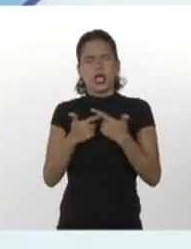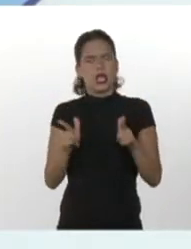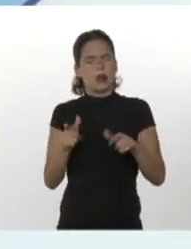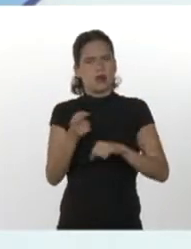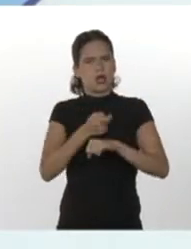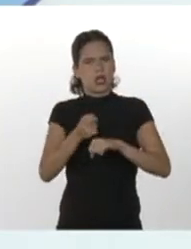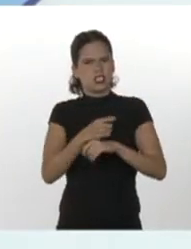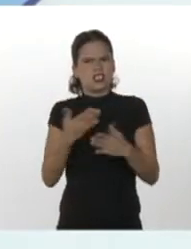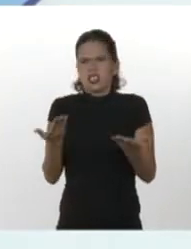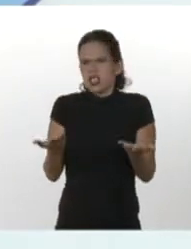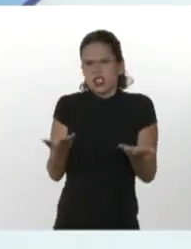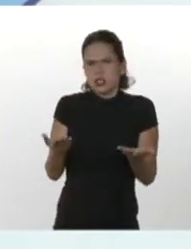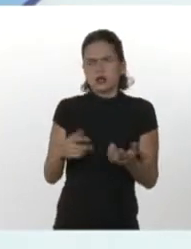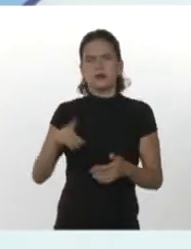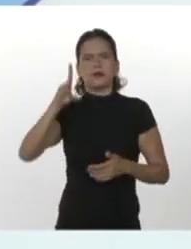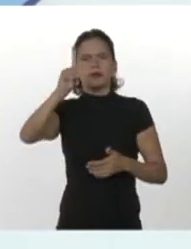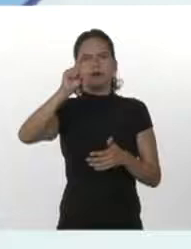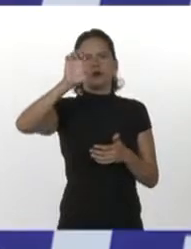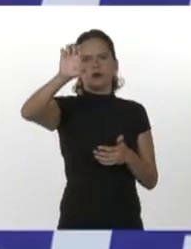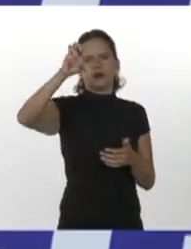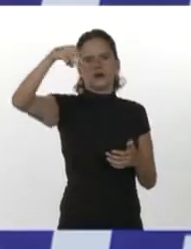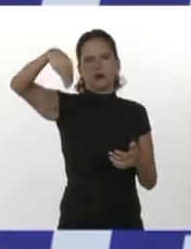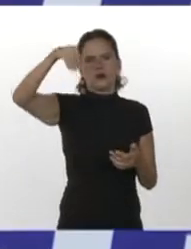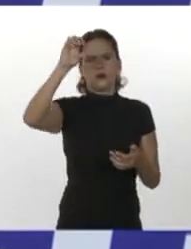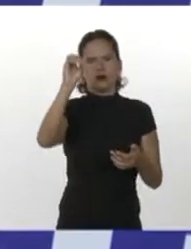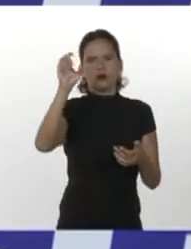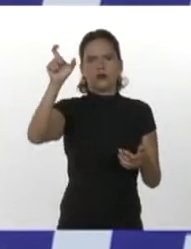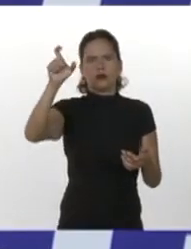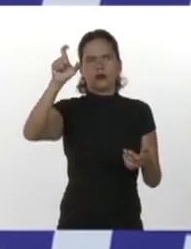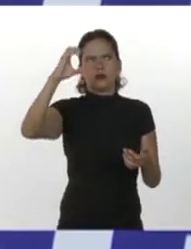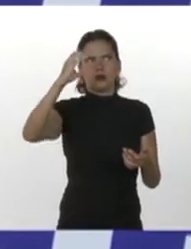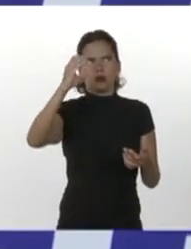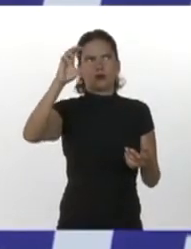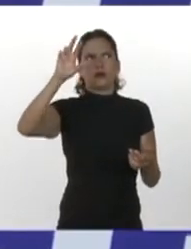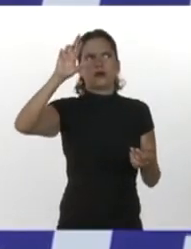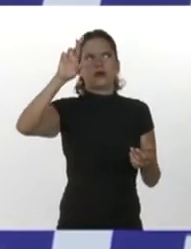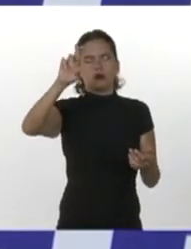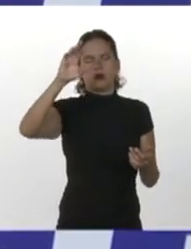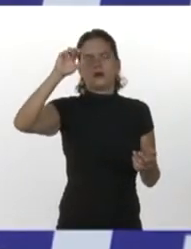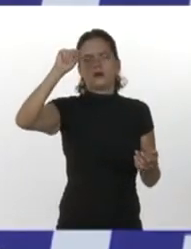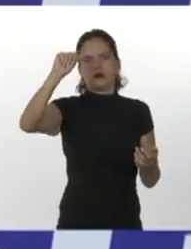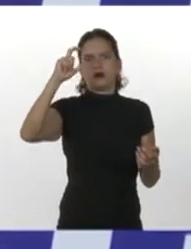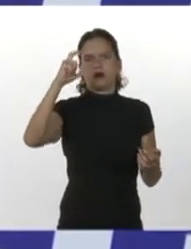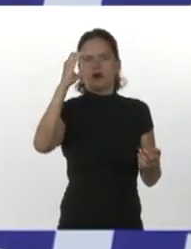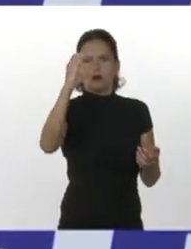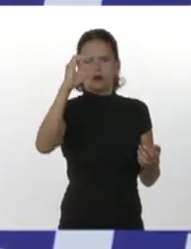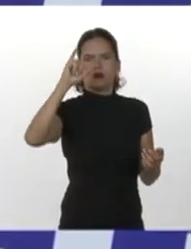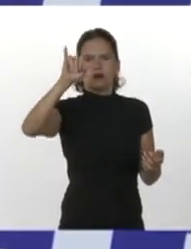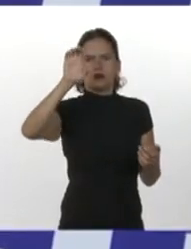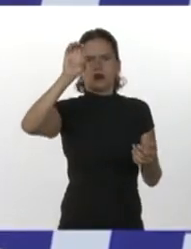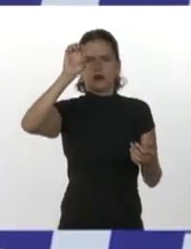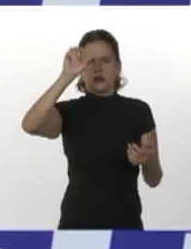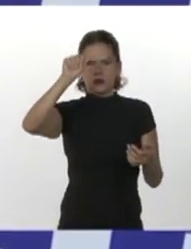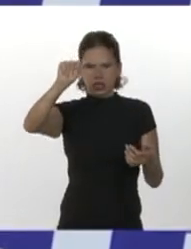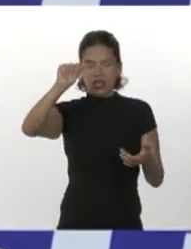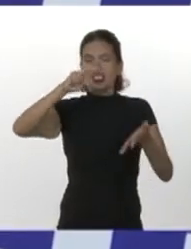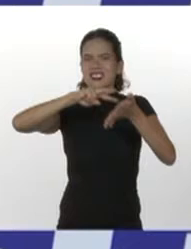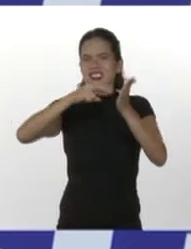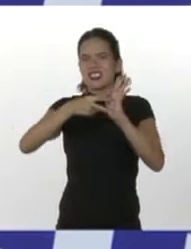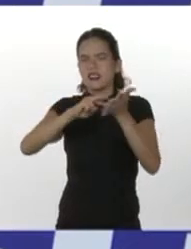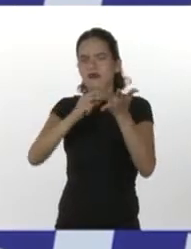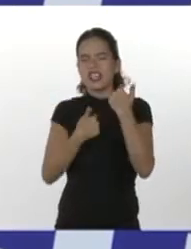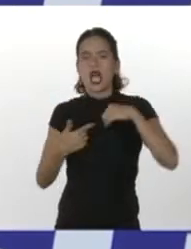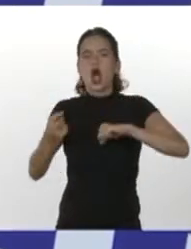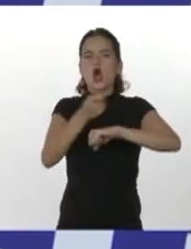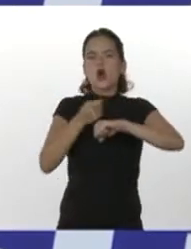¿qué es eso de la democracia? ¿Qué Así significa? La democracia significa gobierno del pueblo. es una palabra